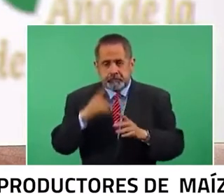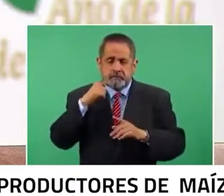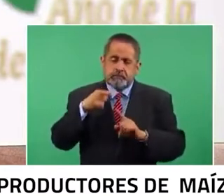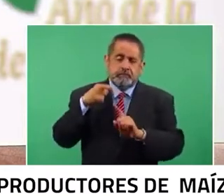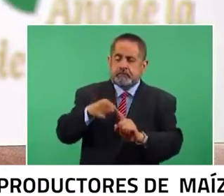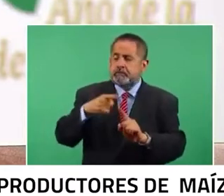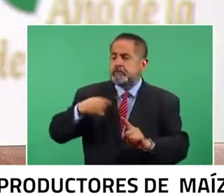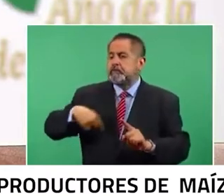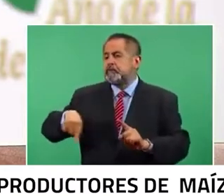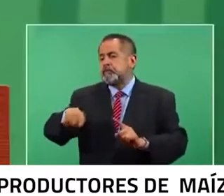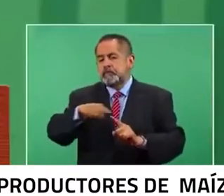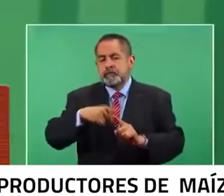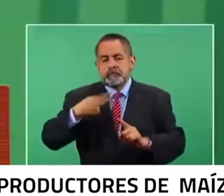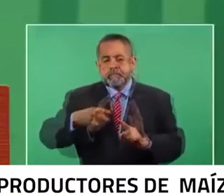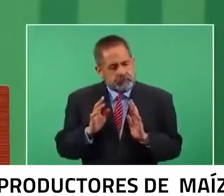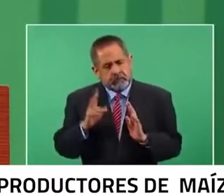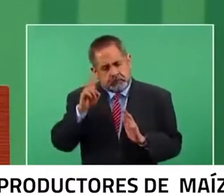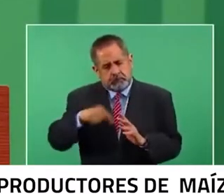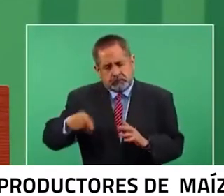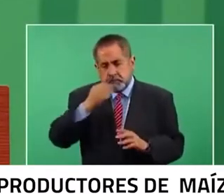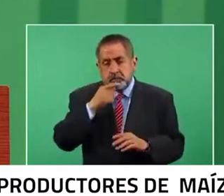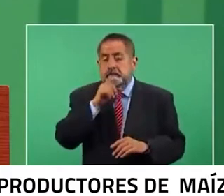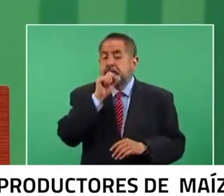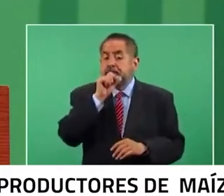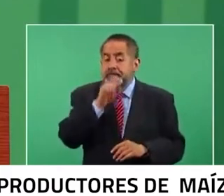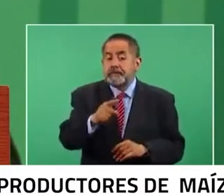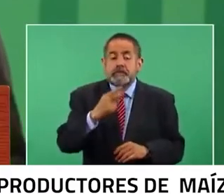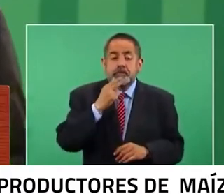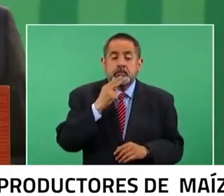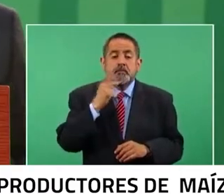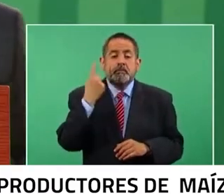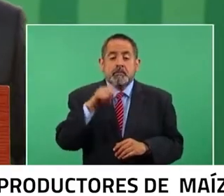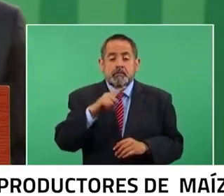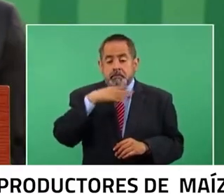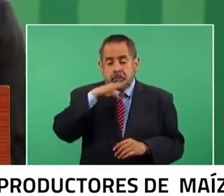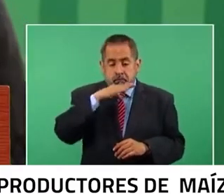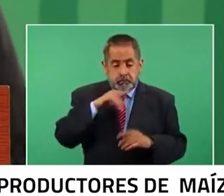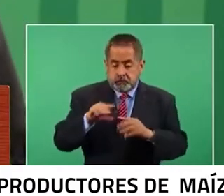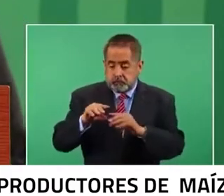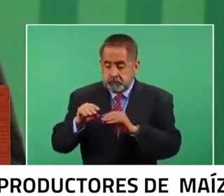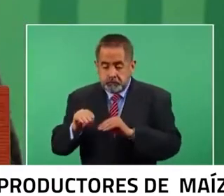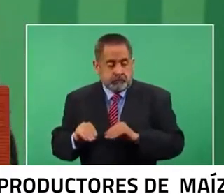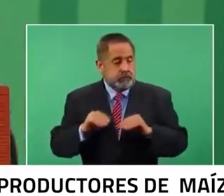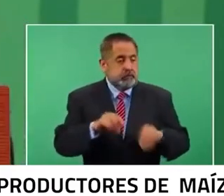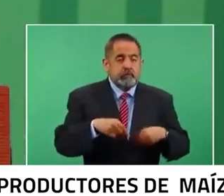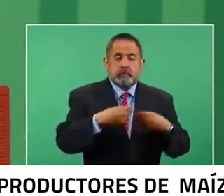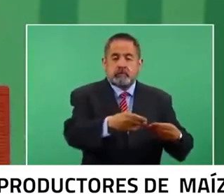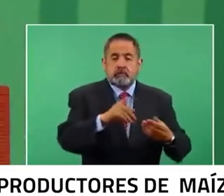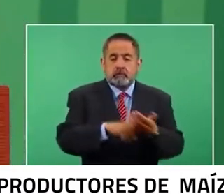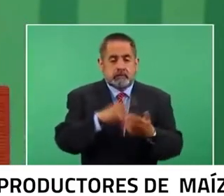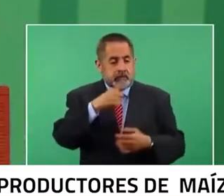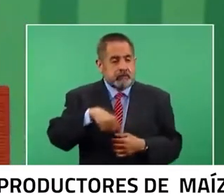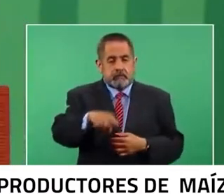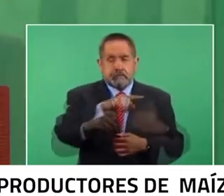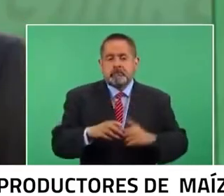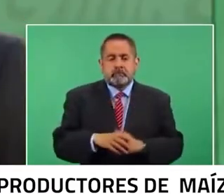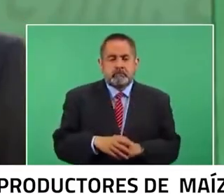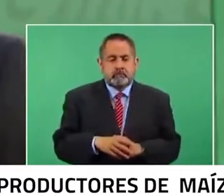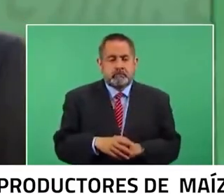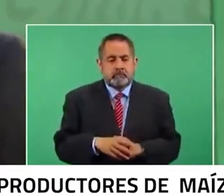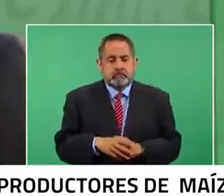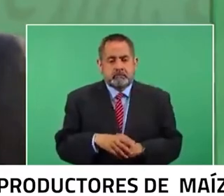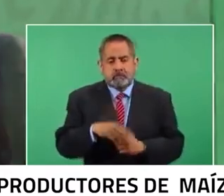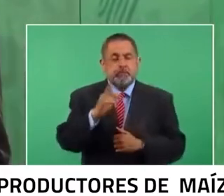las personas, sino también se utiliza para alimento de aves,